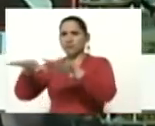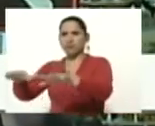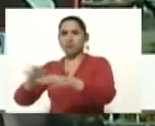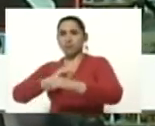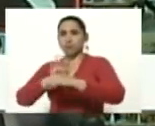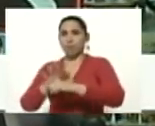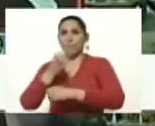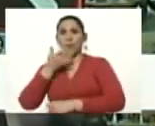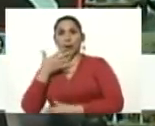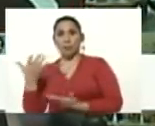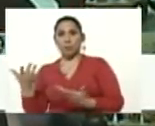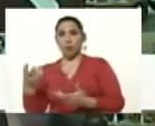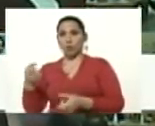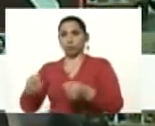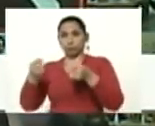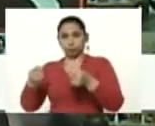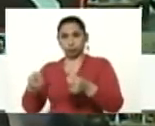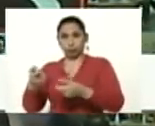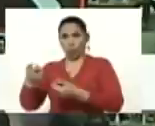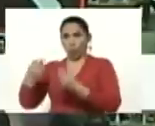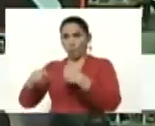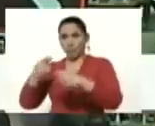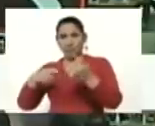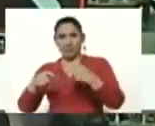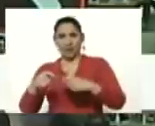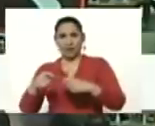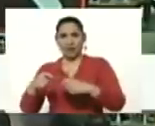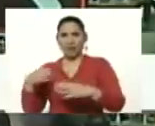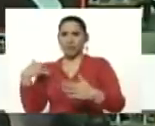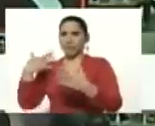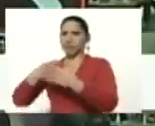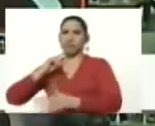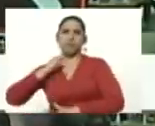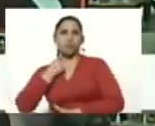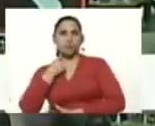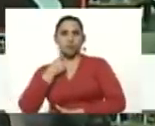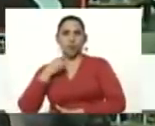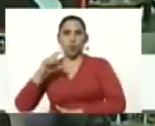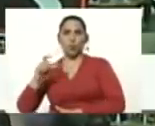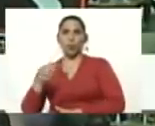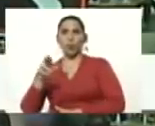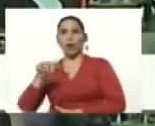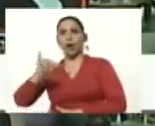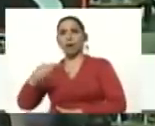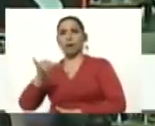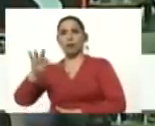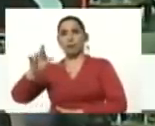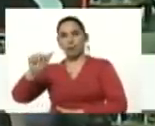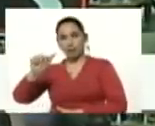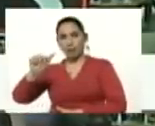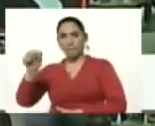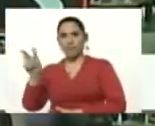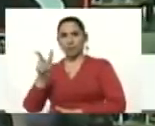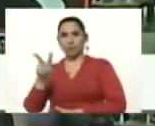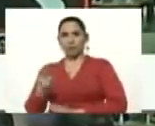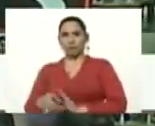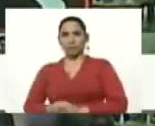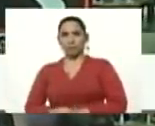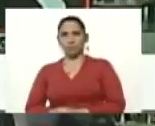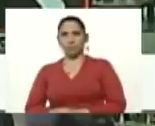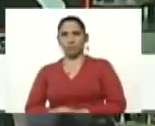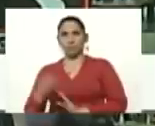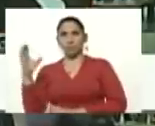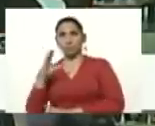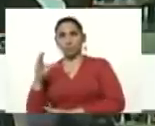caso, el corredor comercial que ha sido tradicional en la Guajira venezolana, de la Alta Guajira,